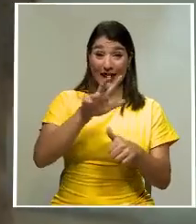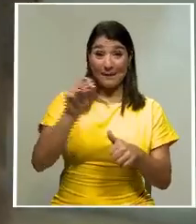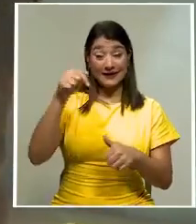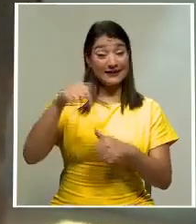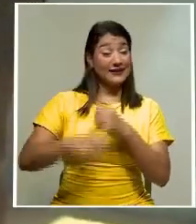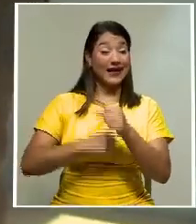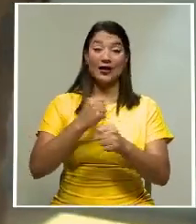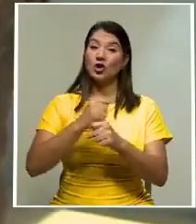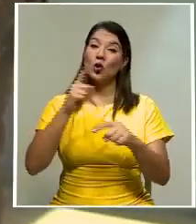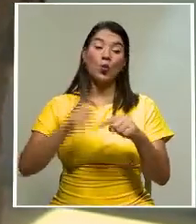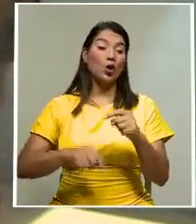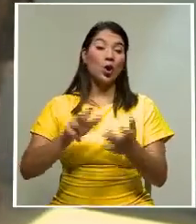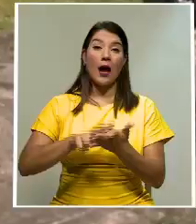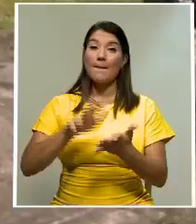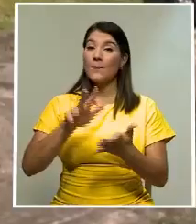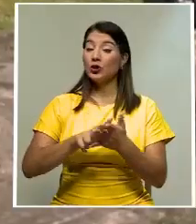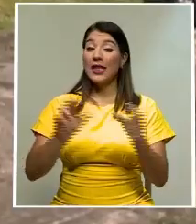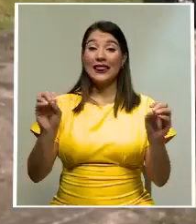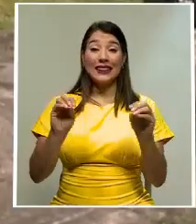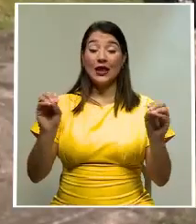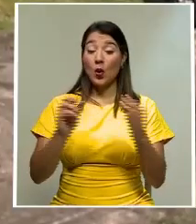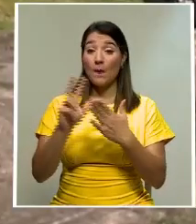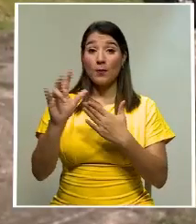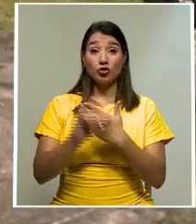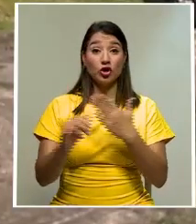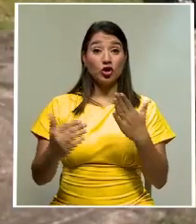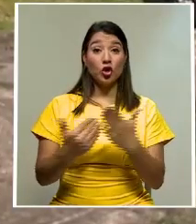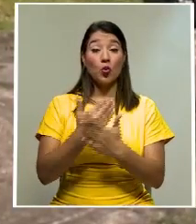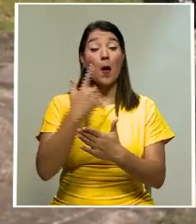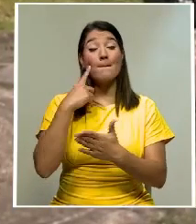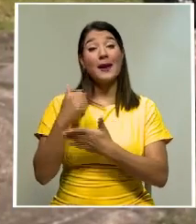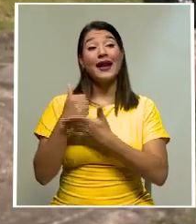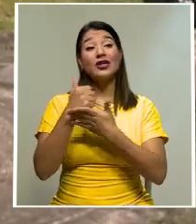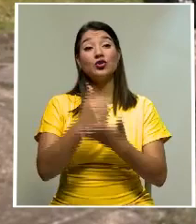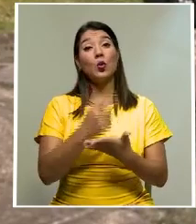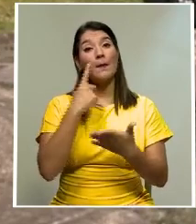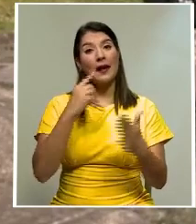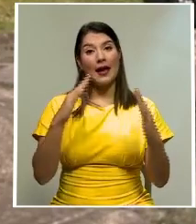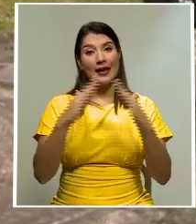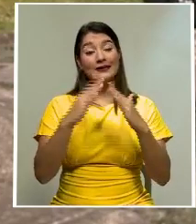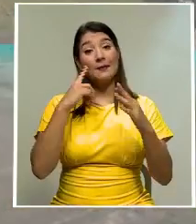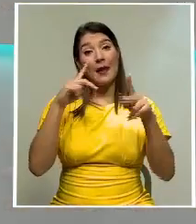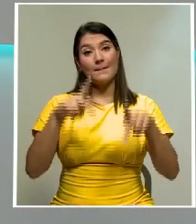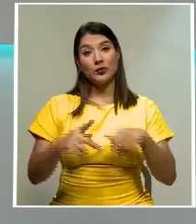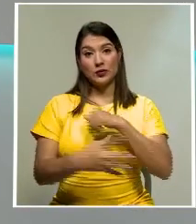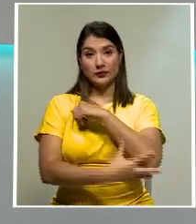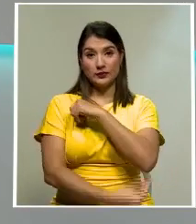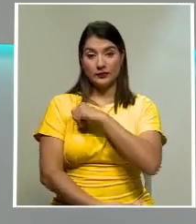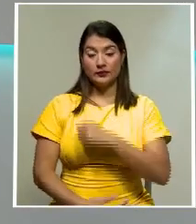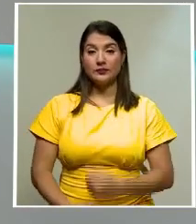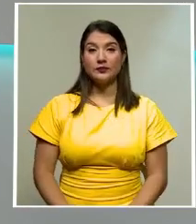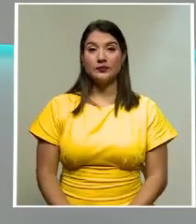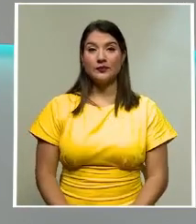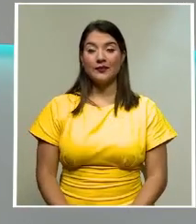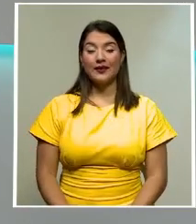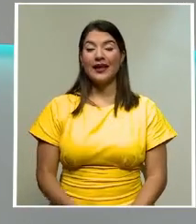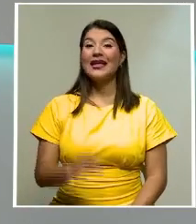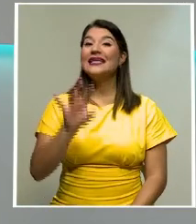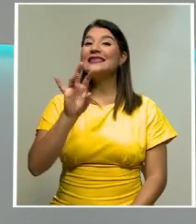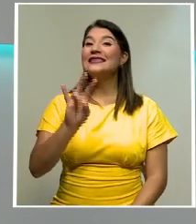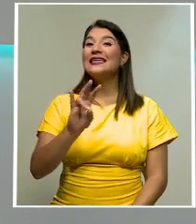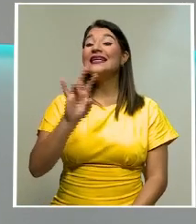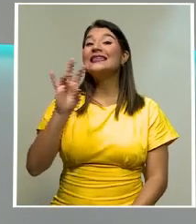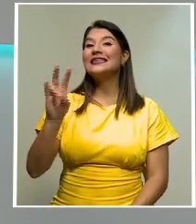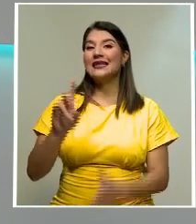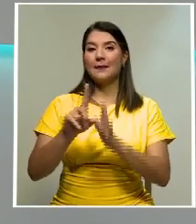aprobara ningún proyecto nuevo de solución de vivienda para los que menos tienen. 7 de la noche con 7